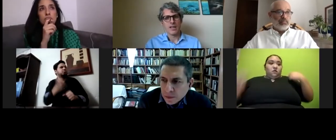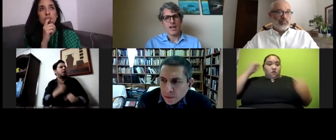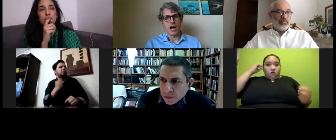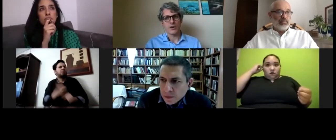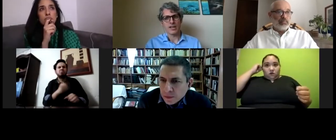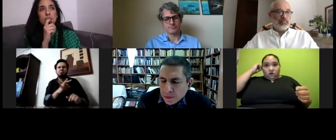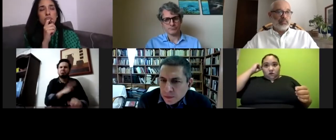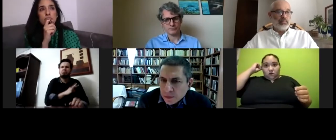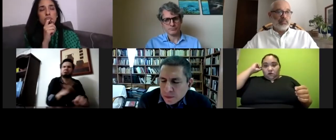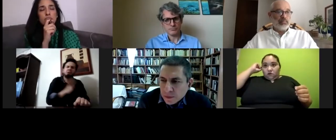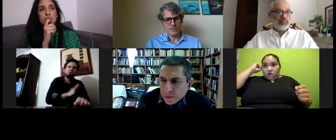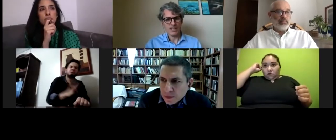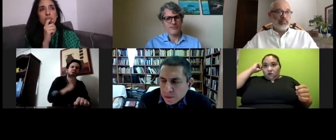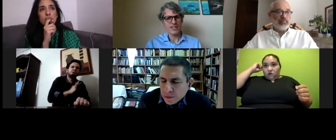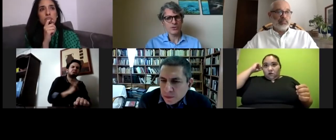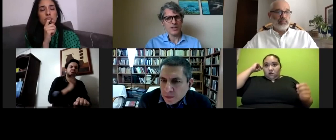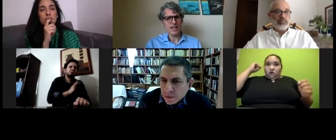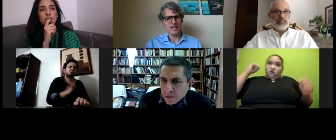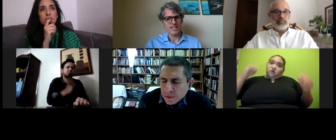Ahora,